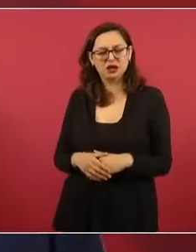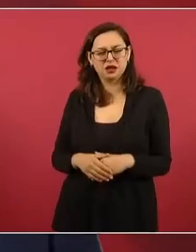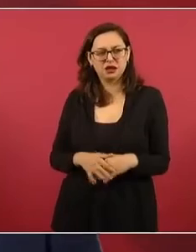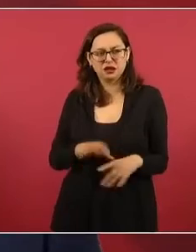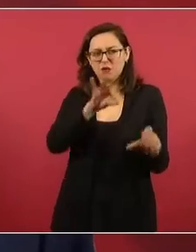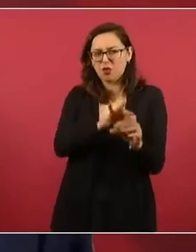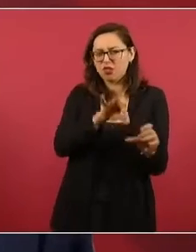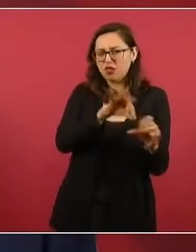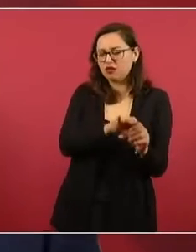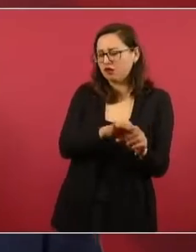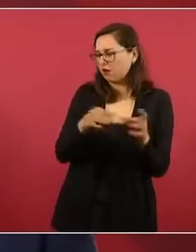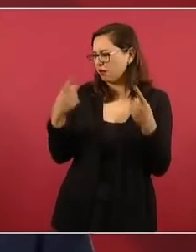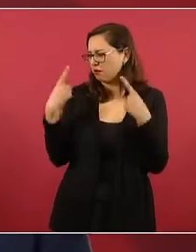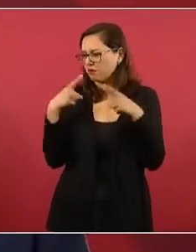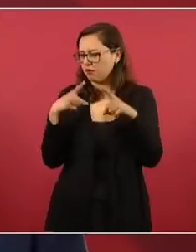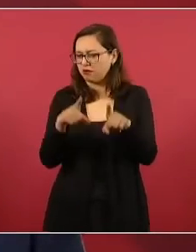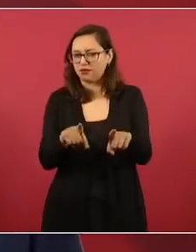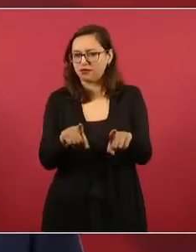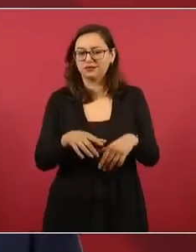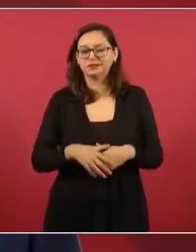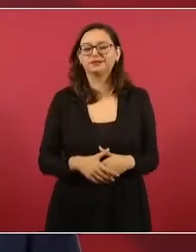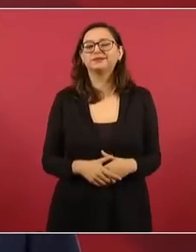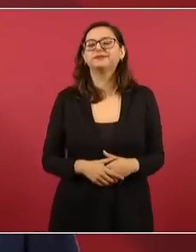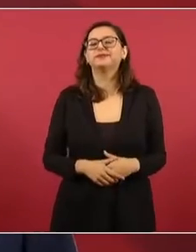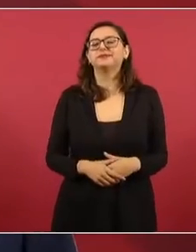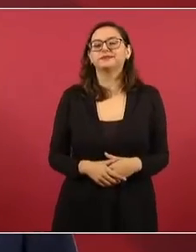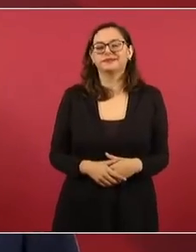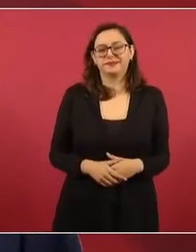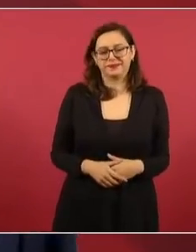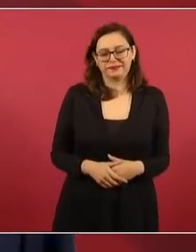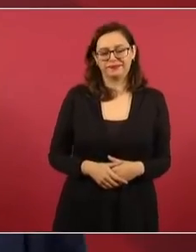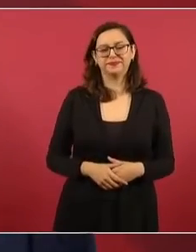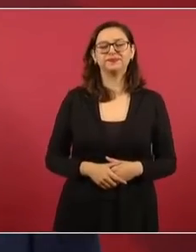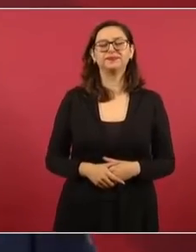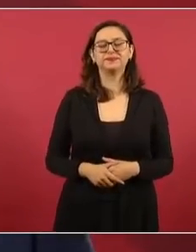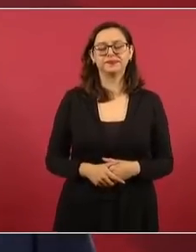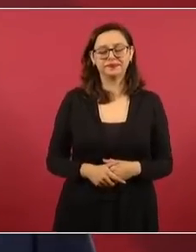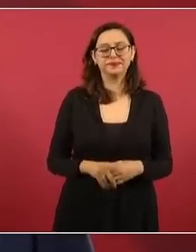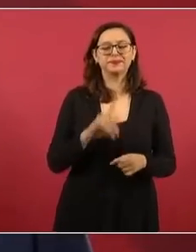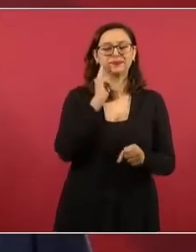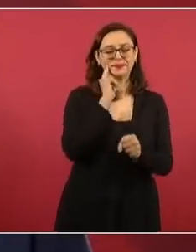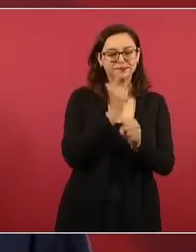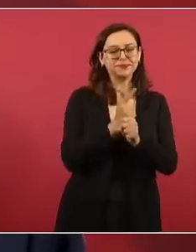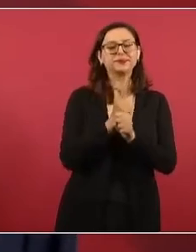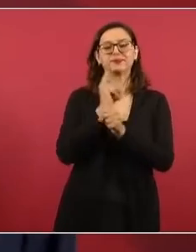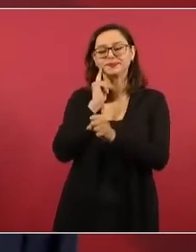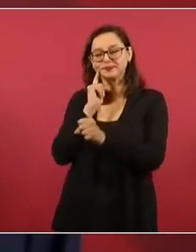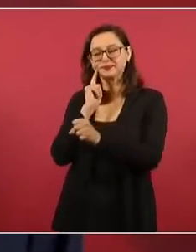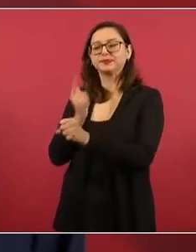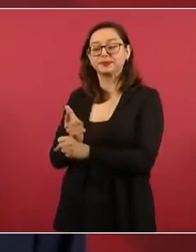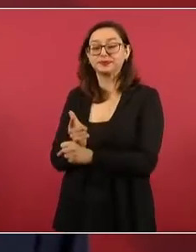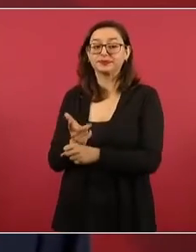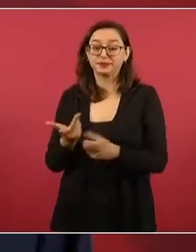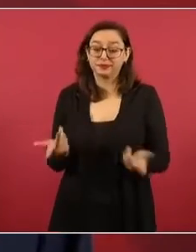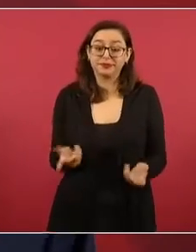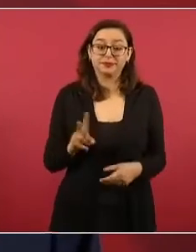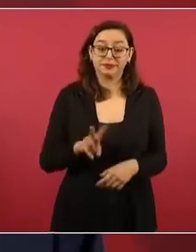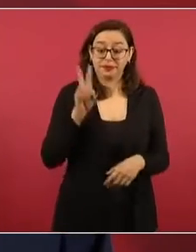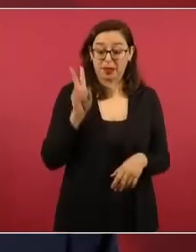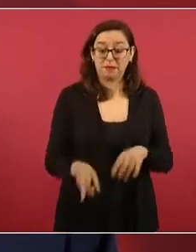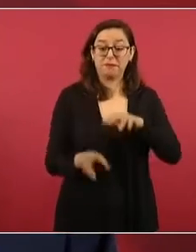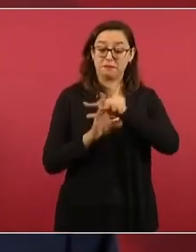Y pues claro que hay necesidades, ¿sí? Por eso es el fenómeno migratorio,